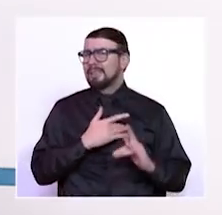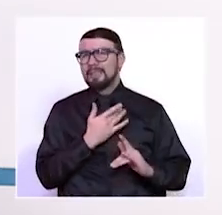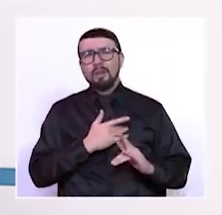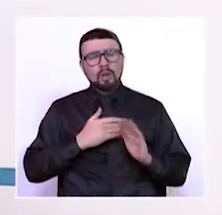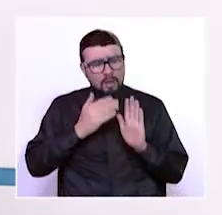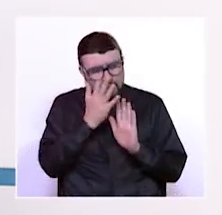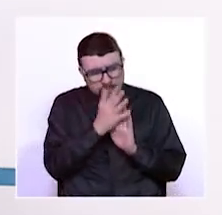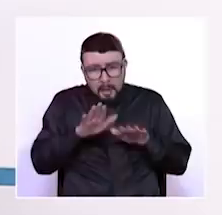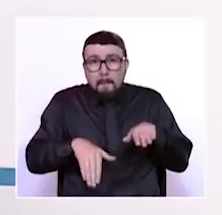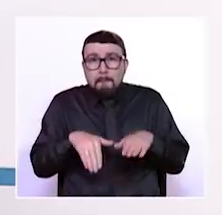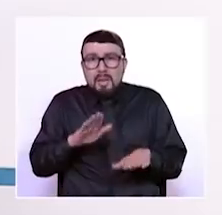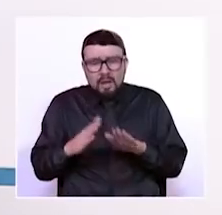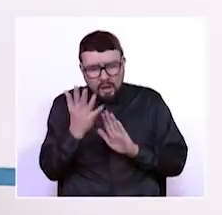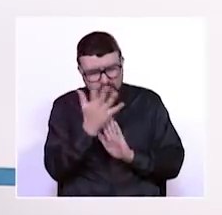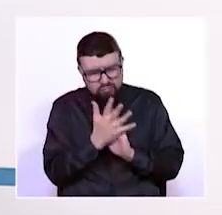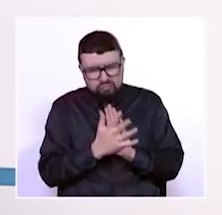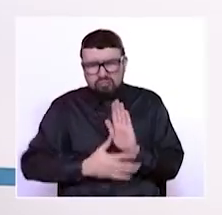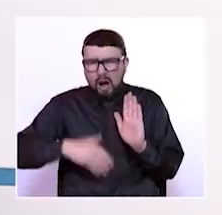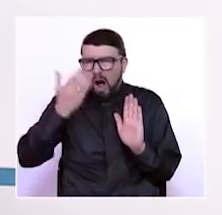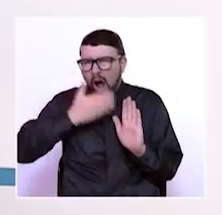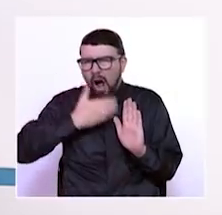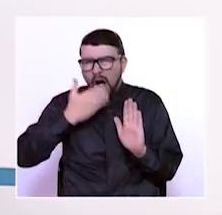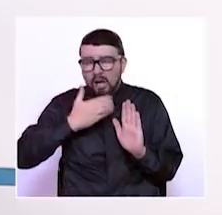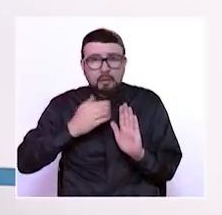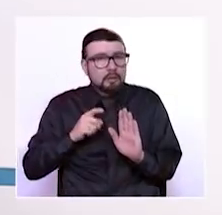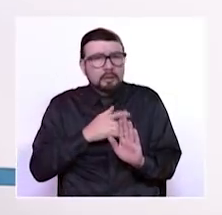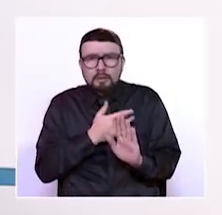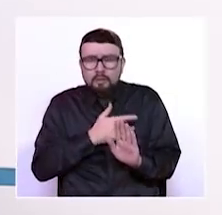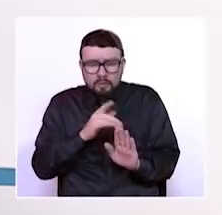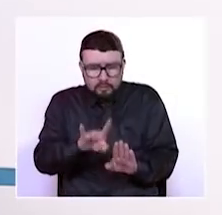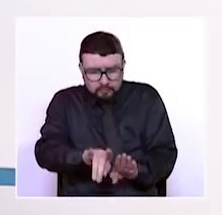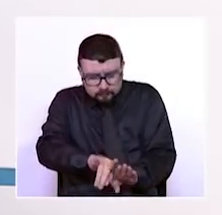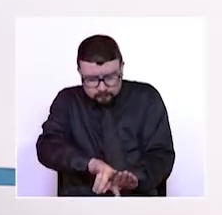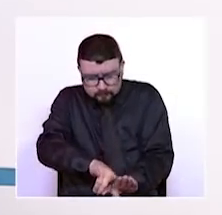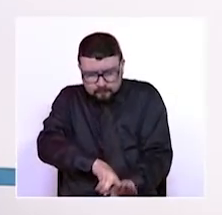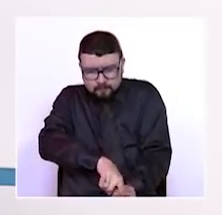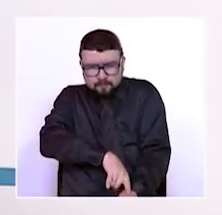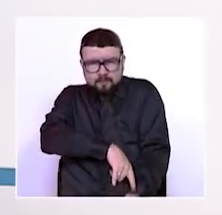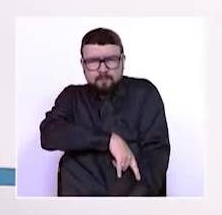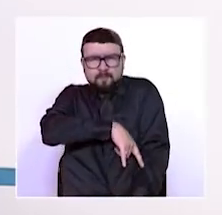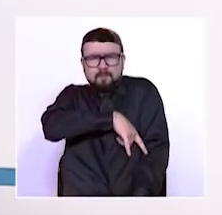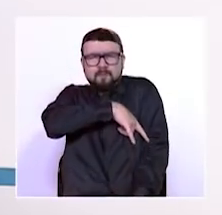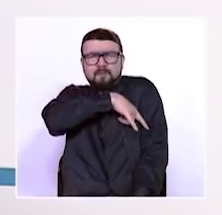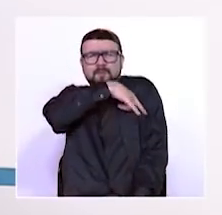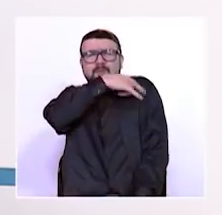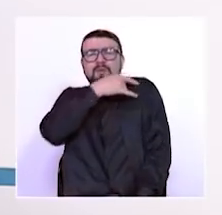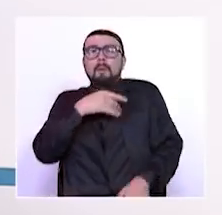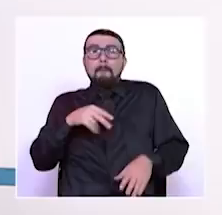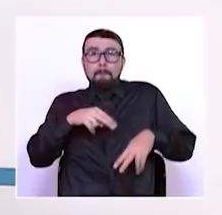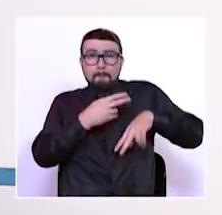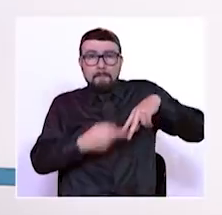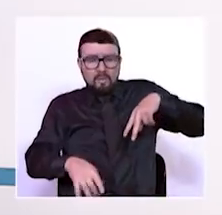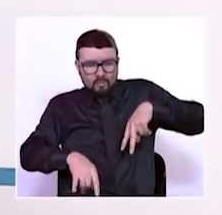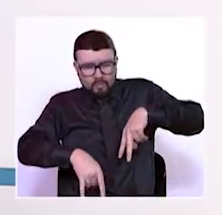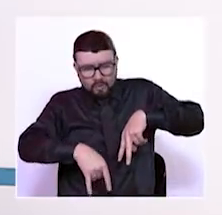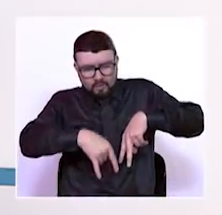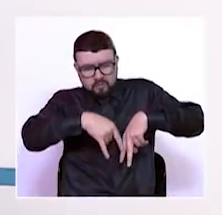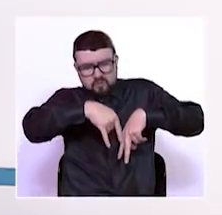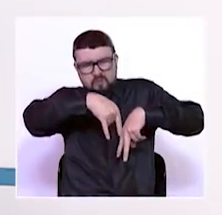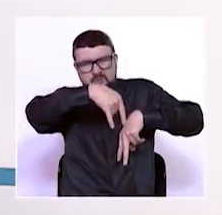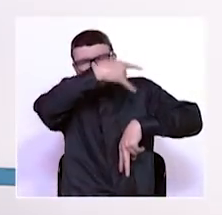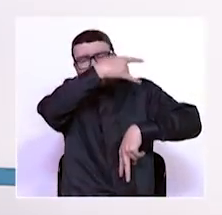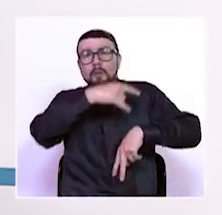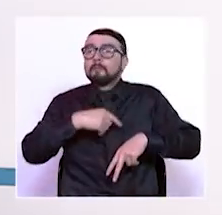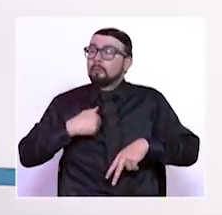y como si la sangre me corriera de arriba a borbones abajo de la pierna. Hace años